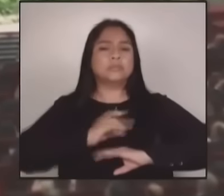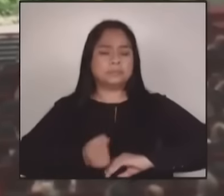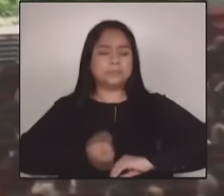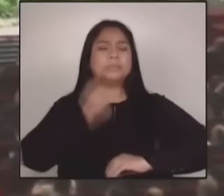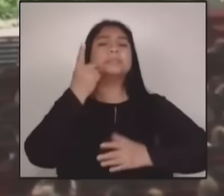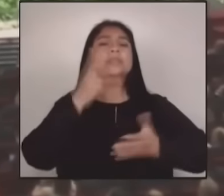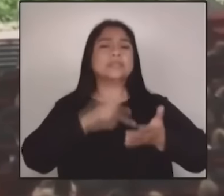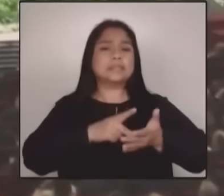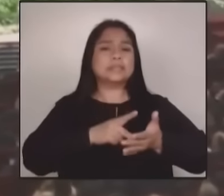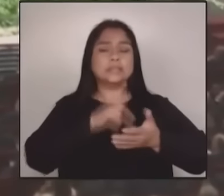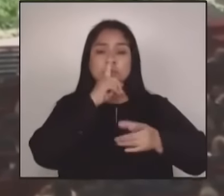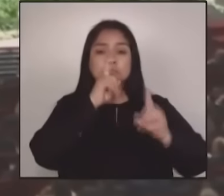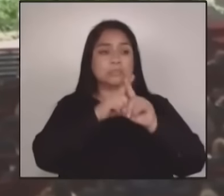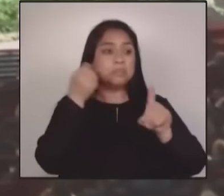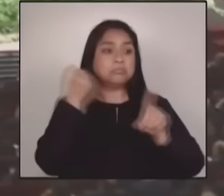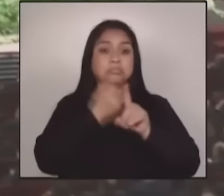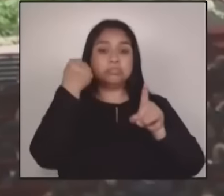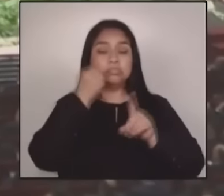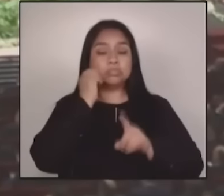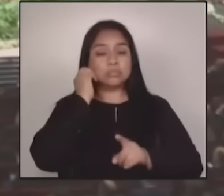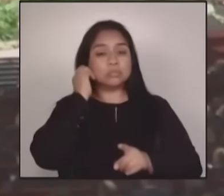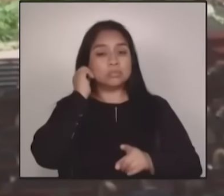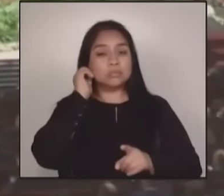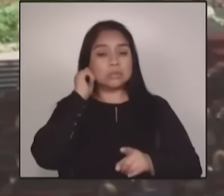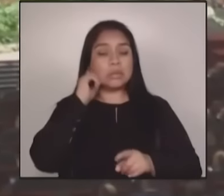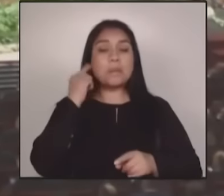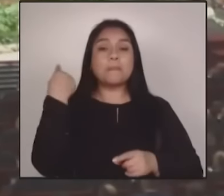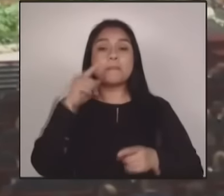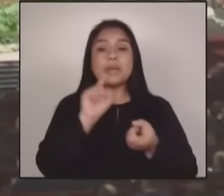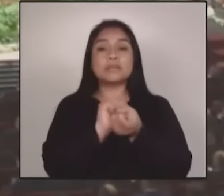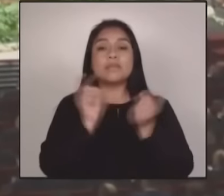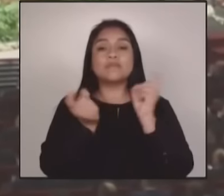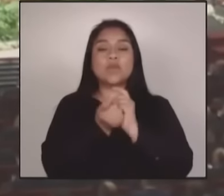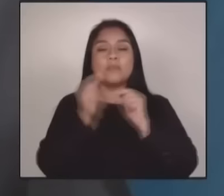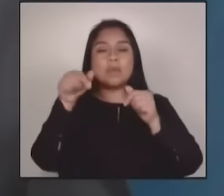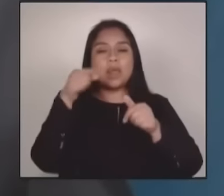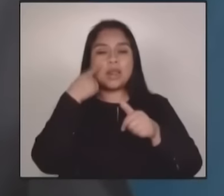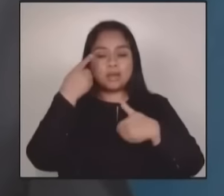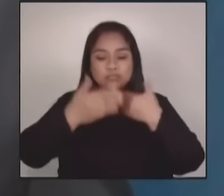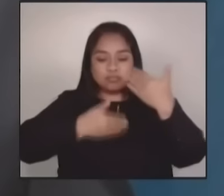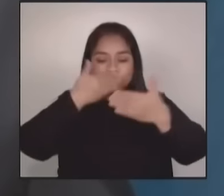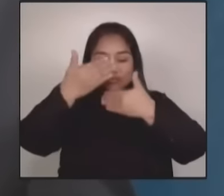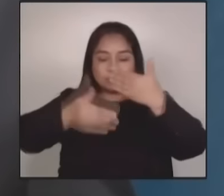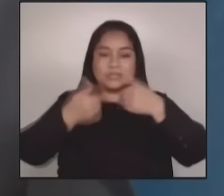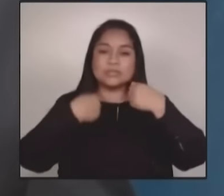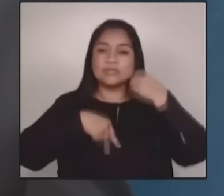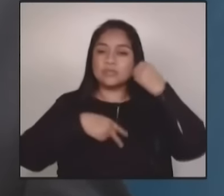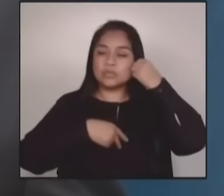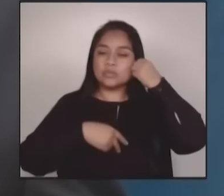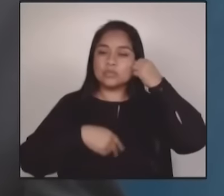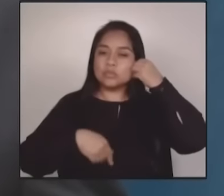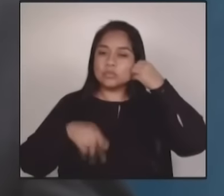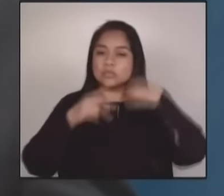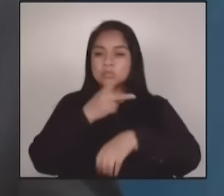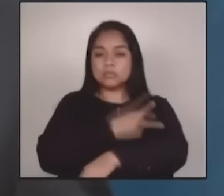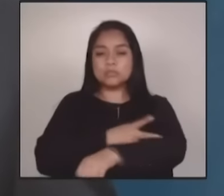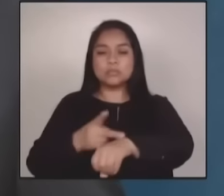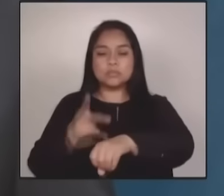e inesperada para transformar el curso de nuestra historia. Vamos a